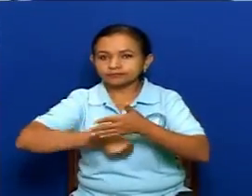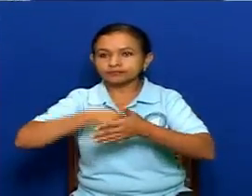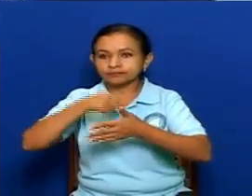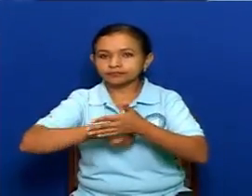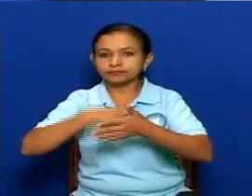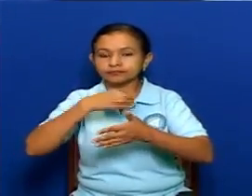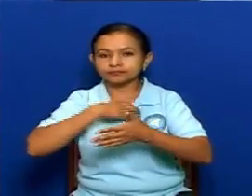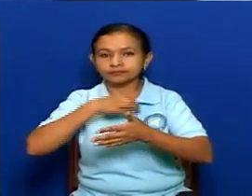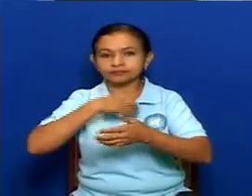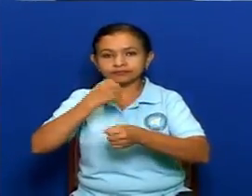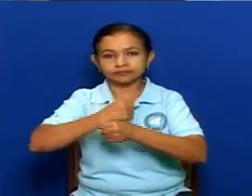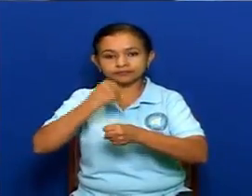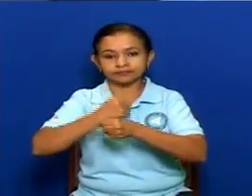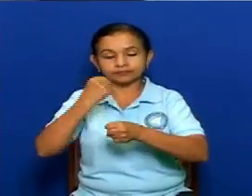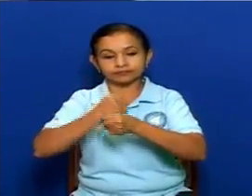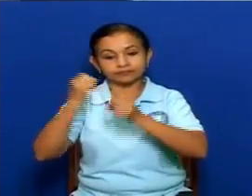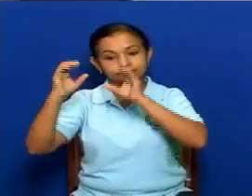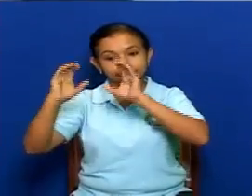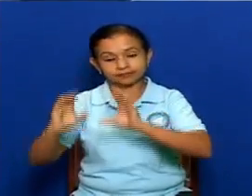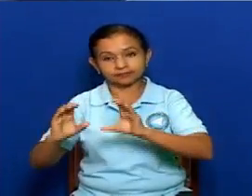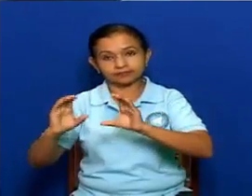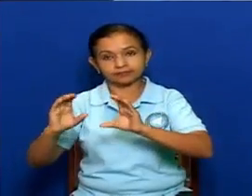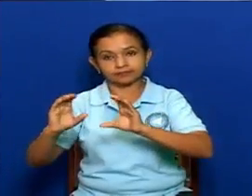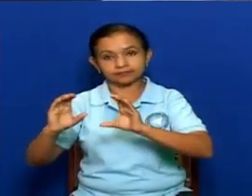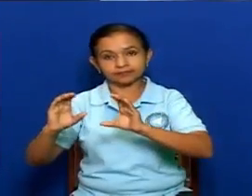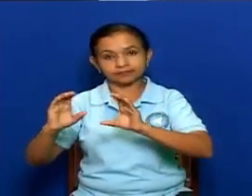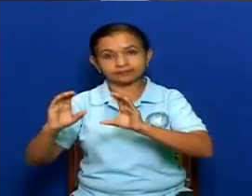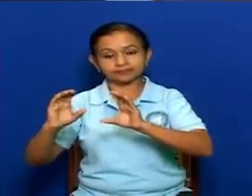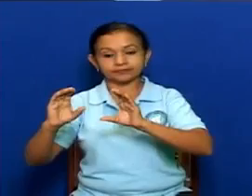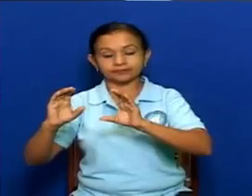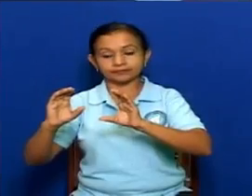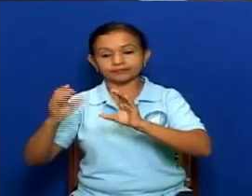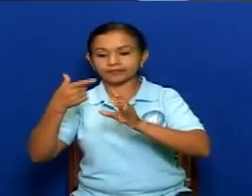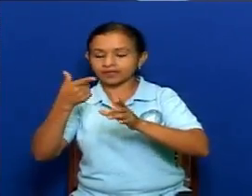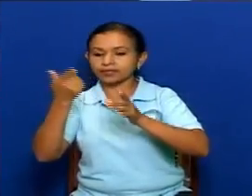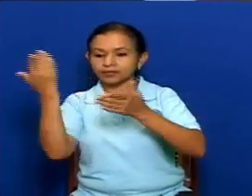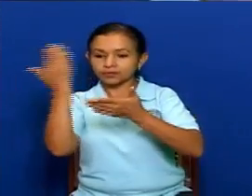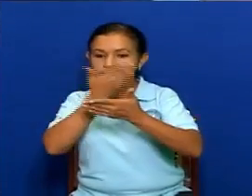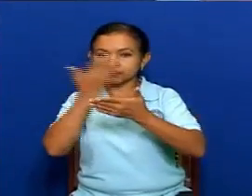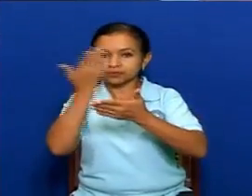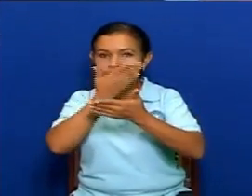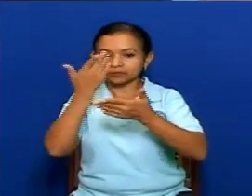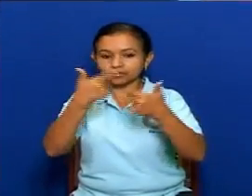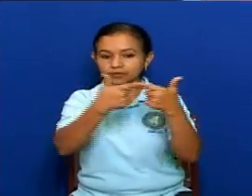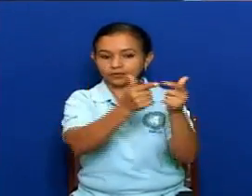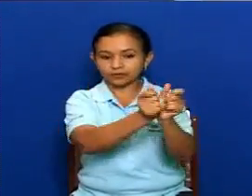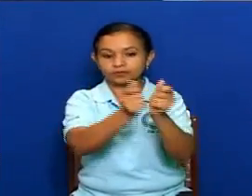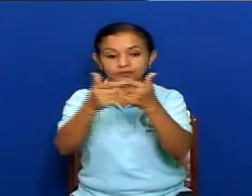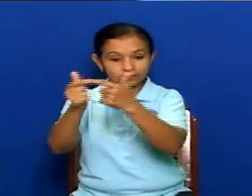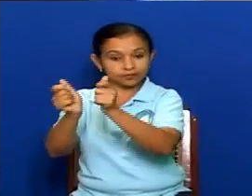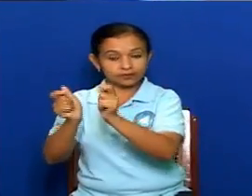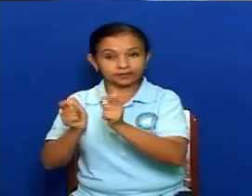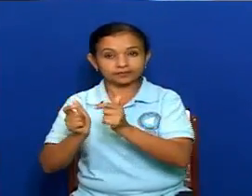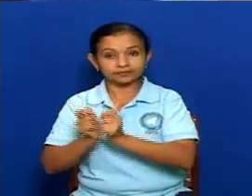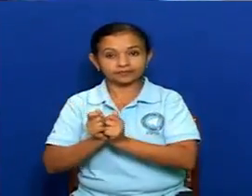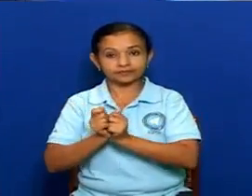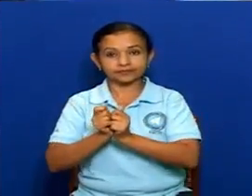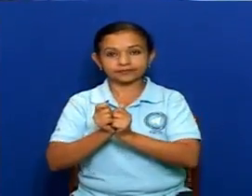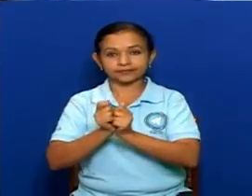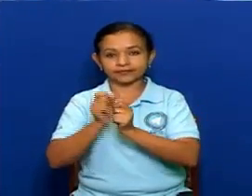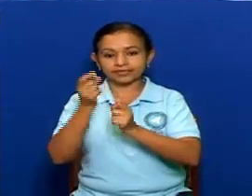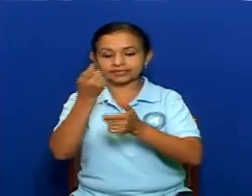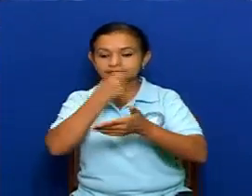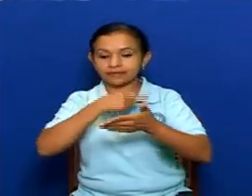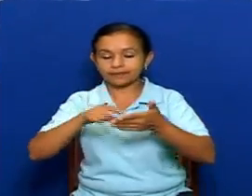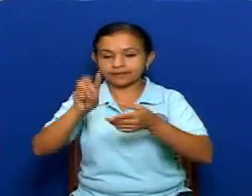labor todo el día en las tardes, ir a sus encuentros de estudio por módulos que lo llevamos en tres veces por